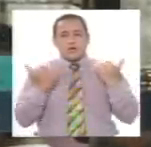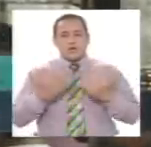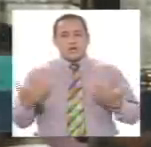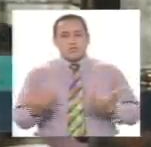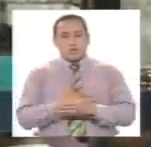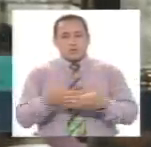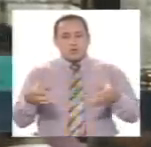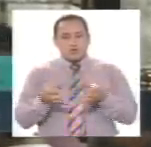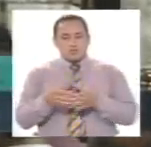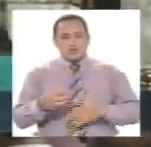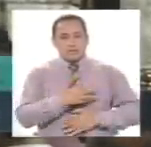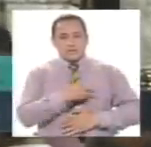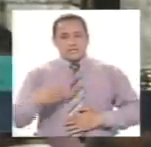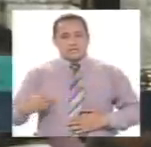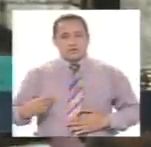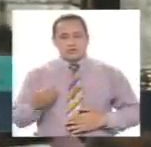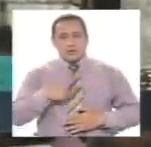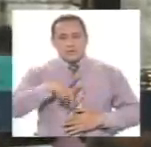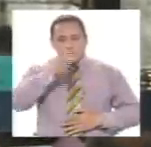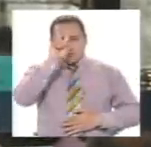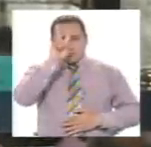nuevo Gabinete de Ministros de Estado.